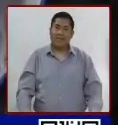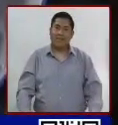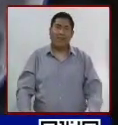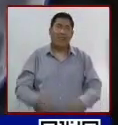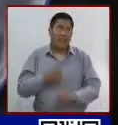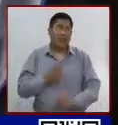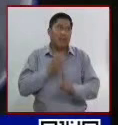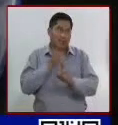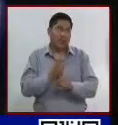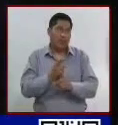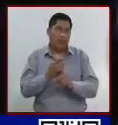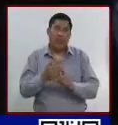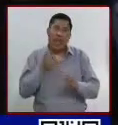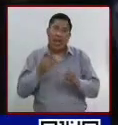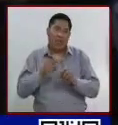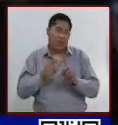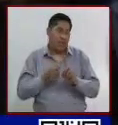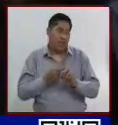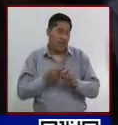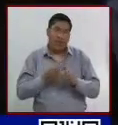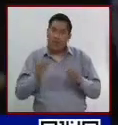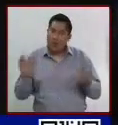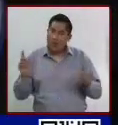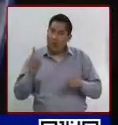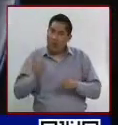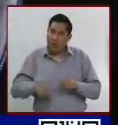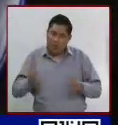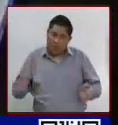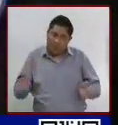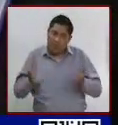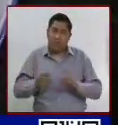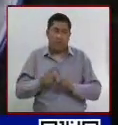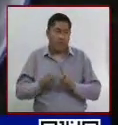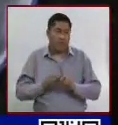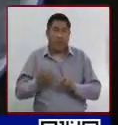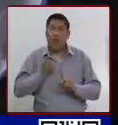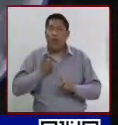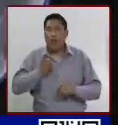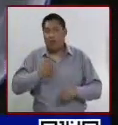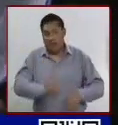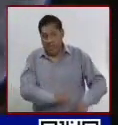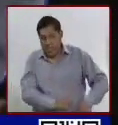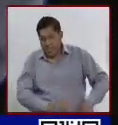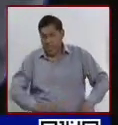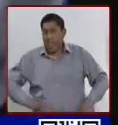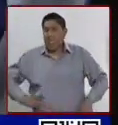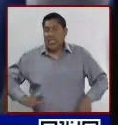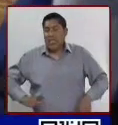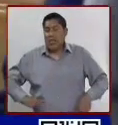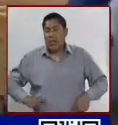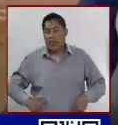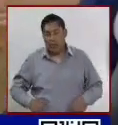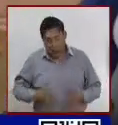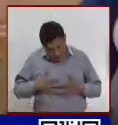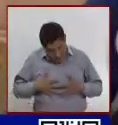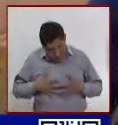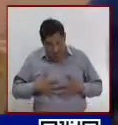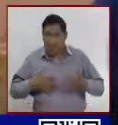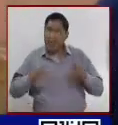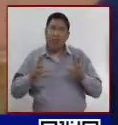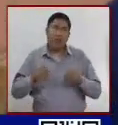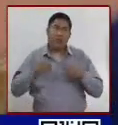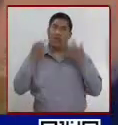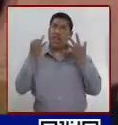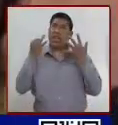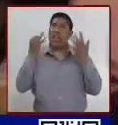Justo como se adelanta mi parto, no han podido inducirme al parto, entonces me tienen que hacer cesárea. Y en ese momento ya dije yo también, no, ya